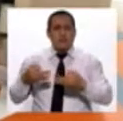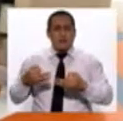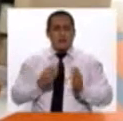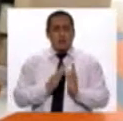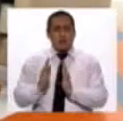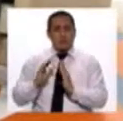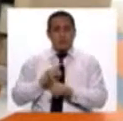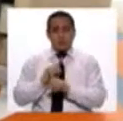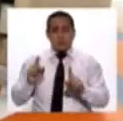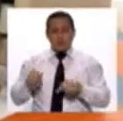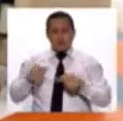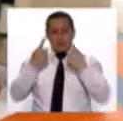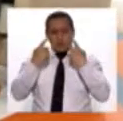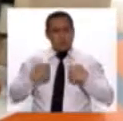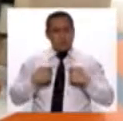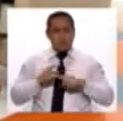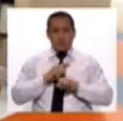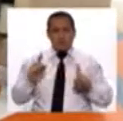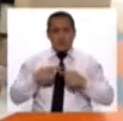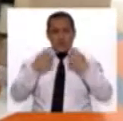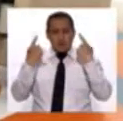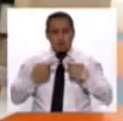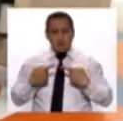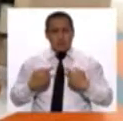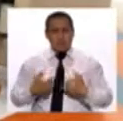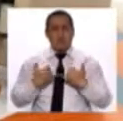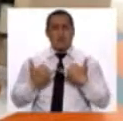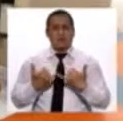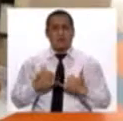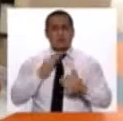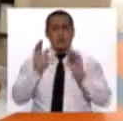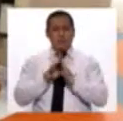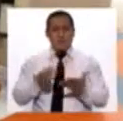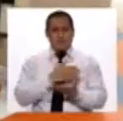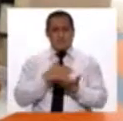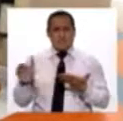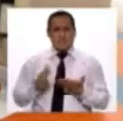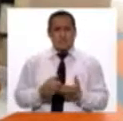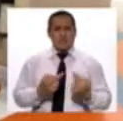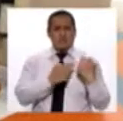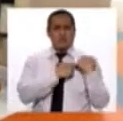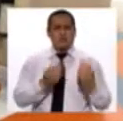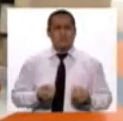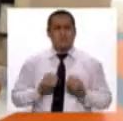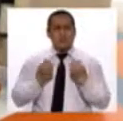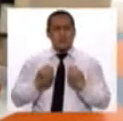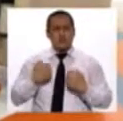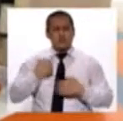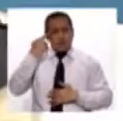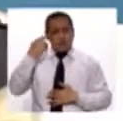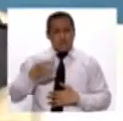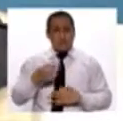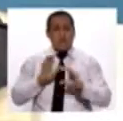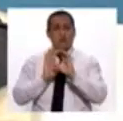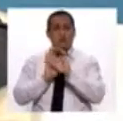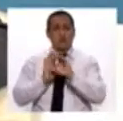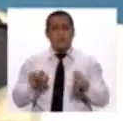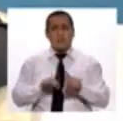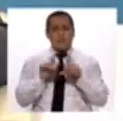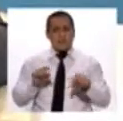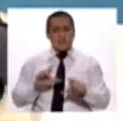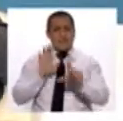proceso. Entiendo que usted no está de acuerdo con... No estoy de acuerdo. Con el retiro de esta atribución. El retiro de esta potestad, ¿no? Porque yo creo que la Constitución